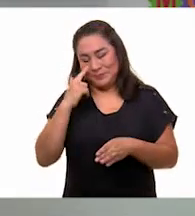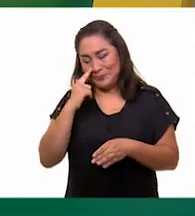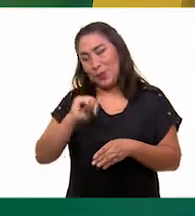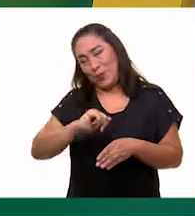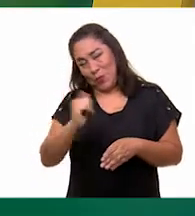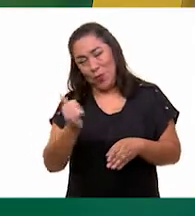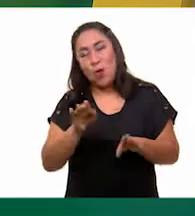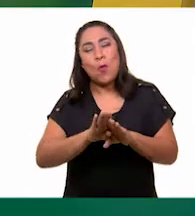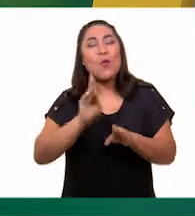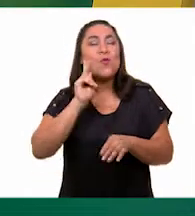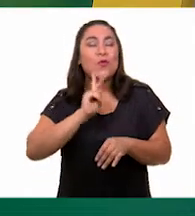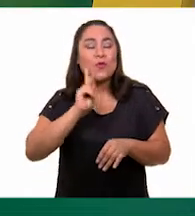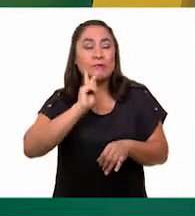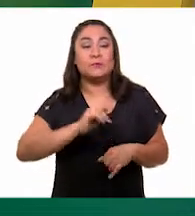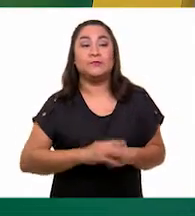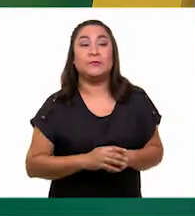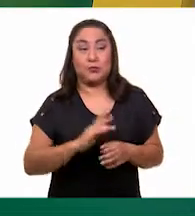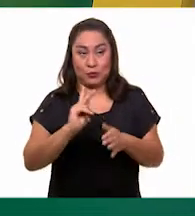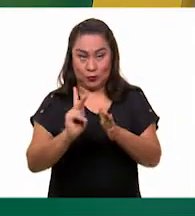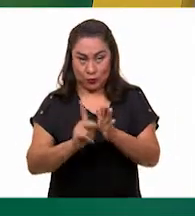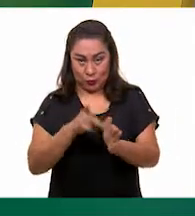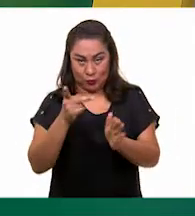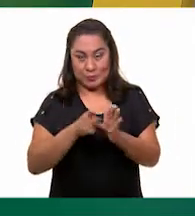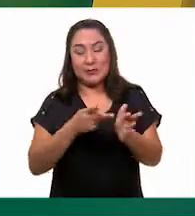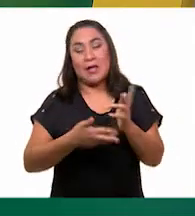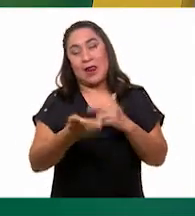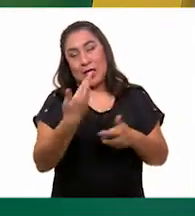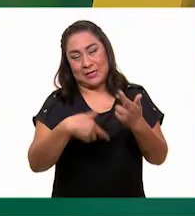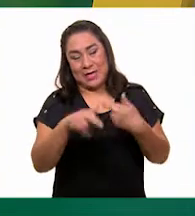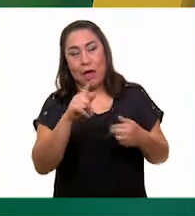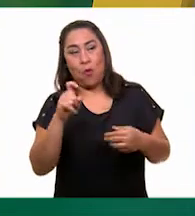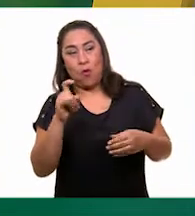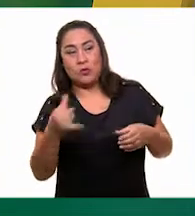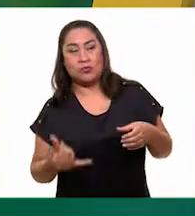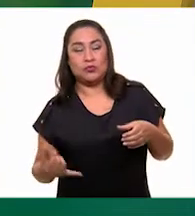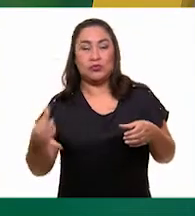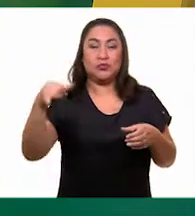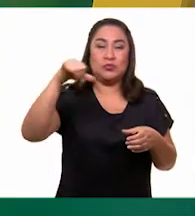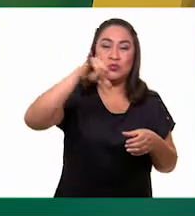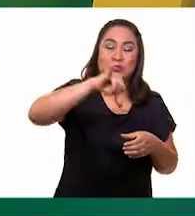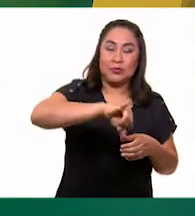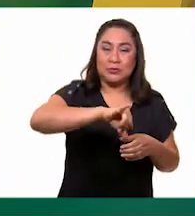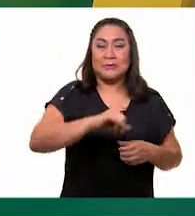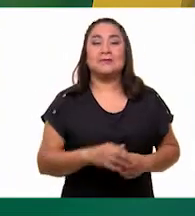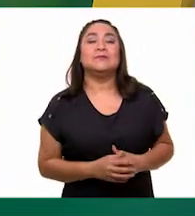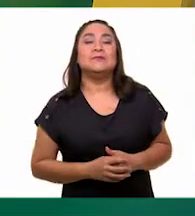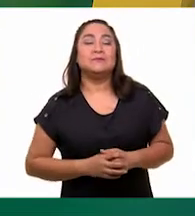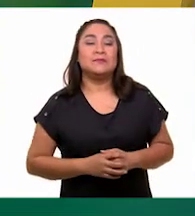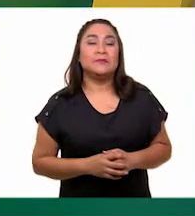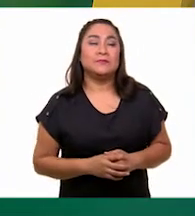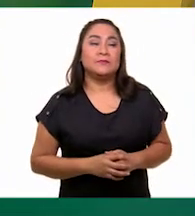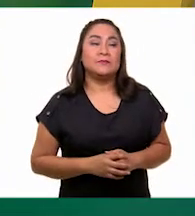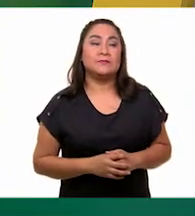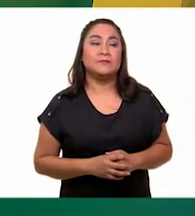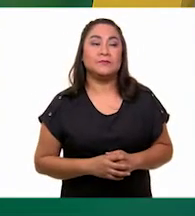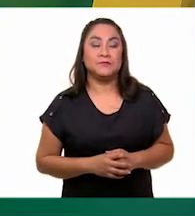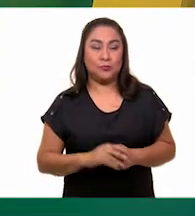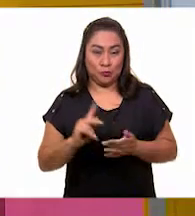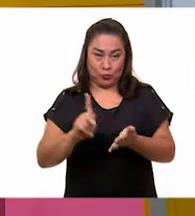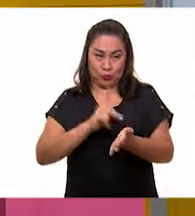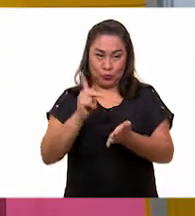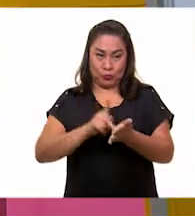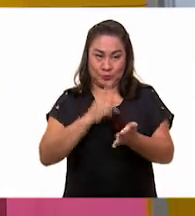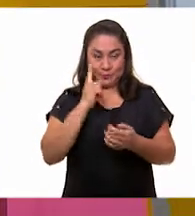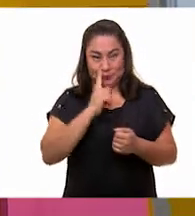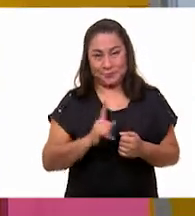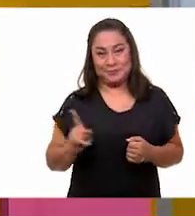Ajá. Bien, voy a regresar el agua de esta botella a la jarra. Jarra. No